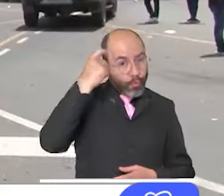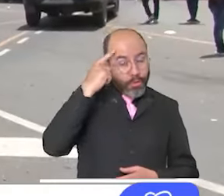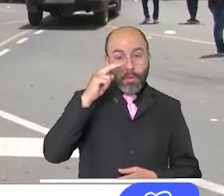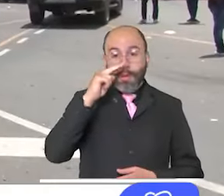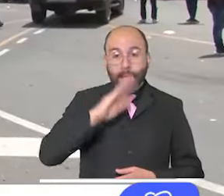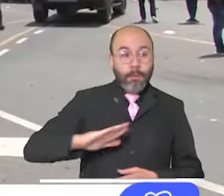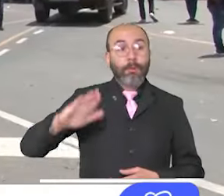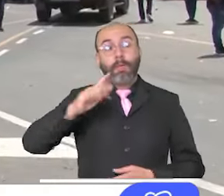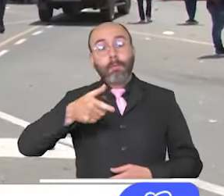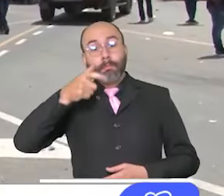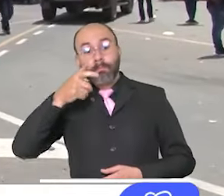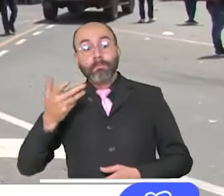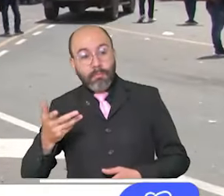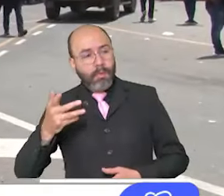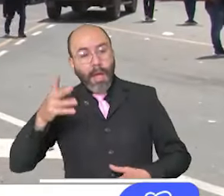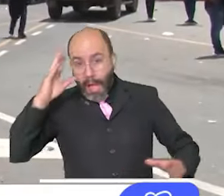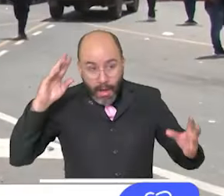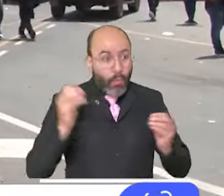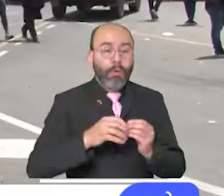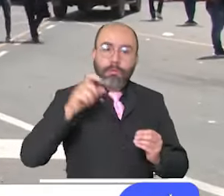acuerdos de manera casi que inmediata para este gremio